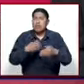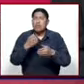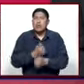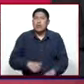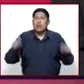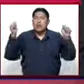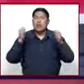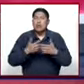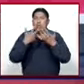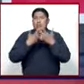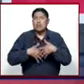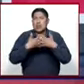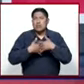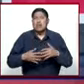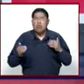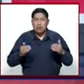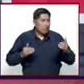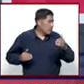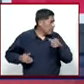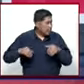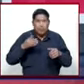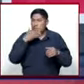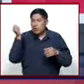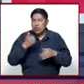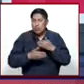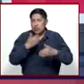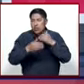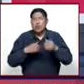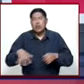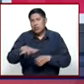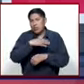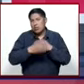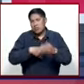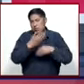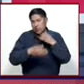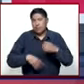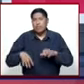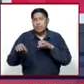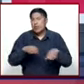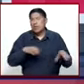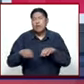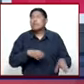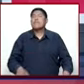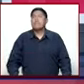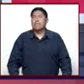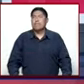automatización industrial, donde los robots complementan y mejoran la productividad en los procesos de manufactura.